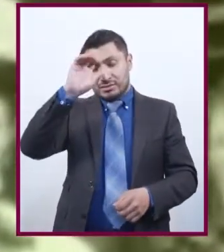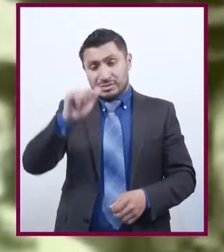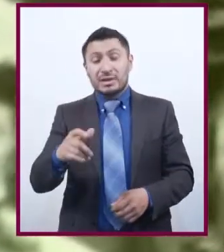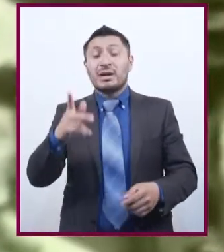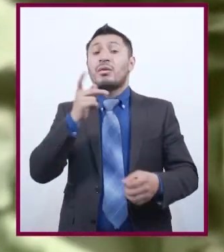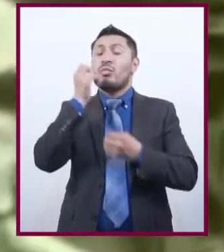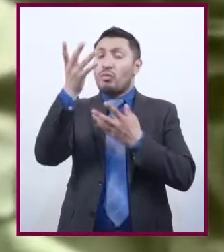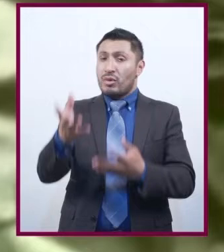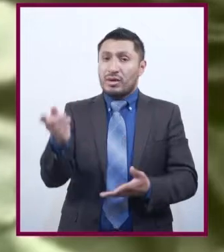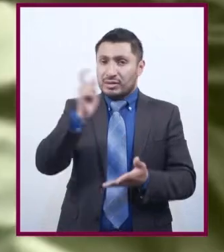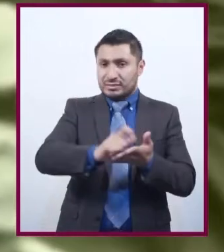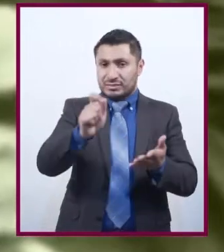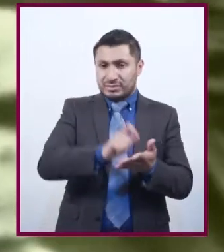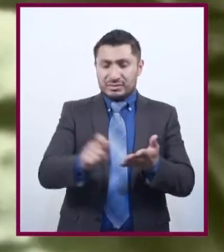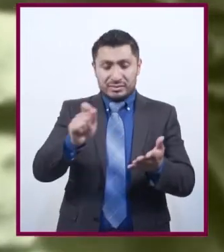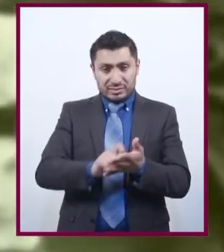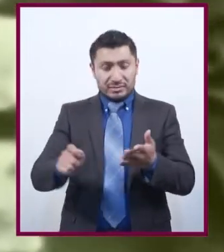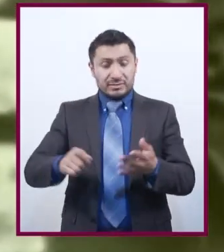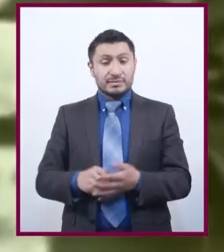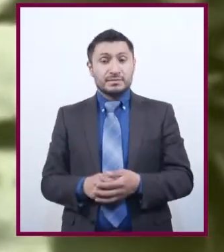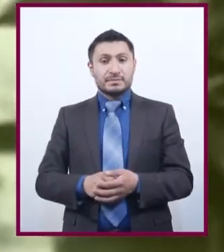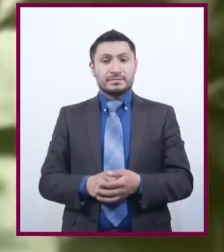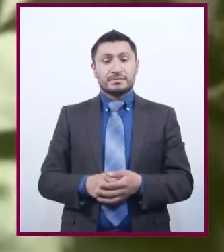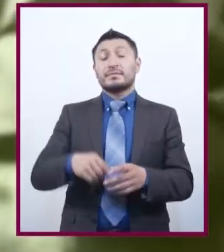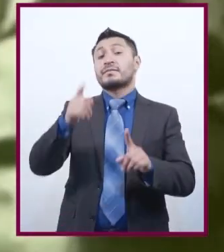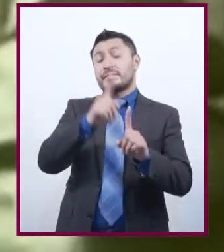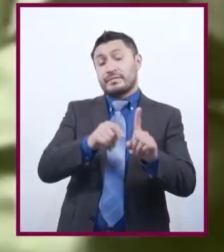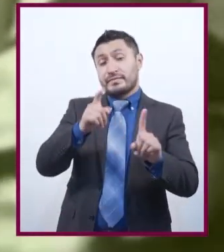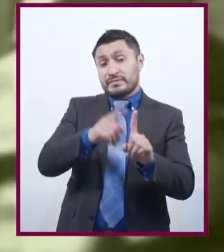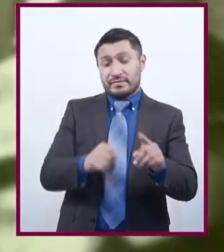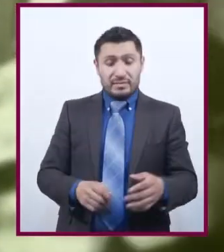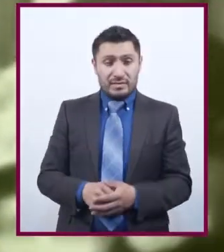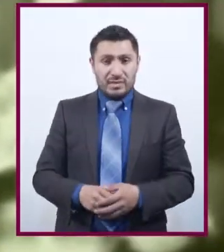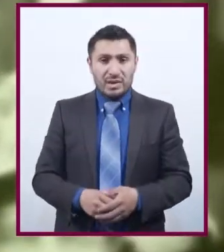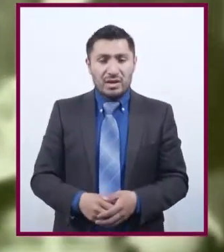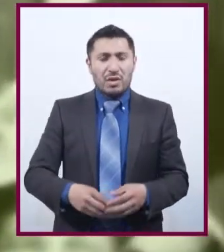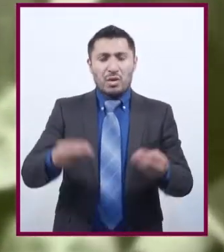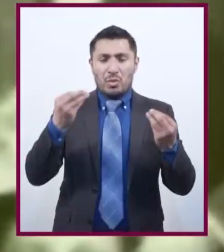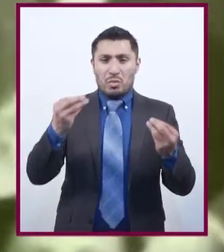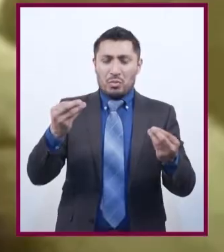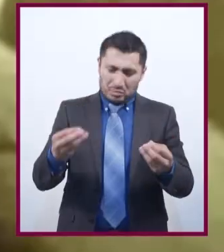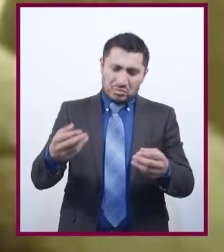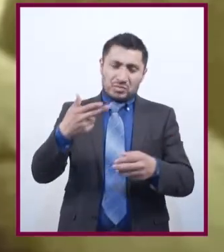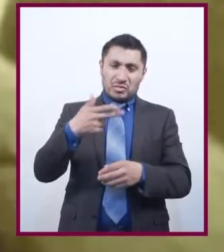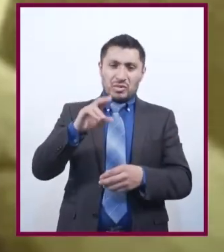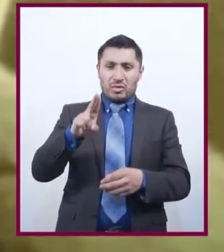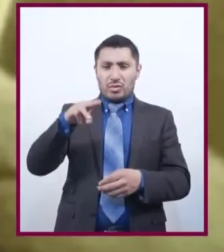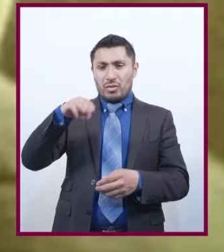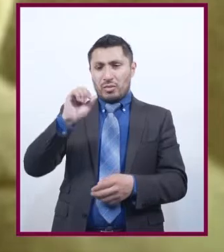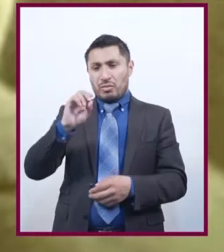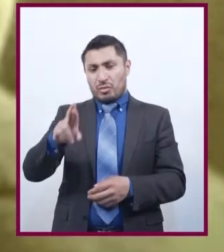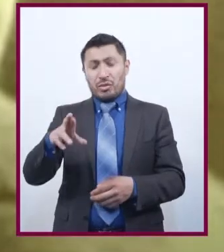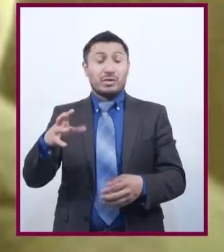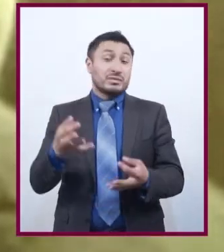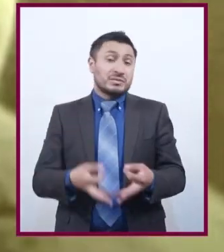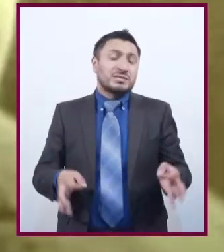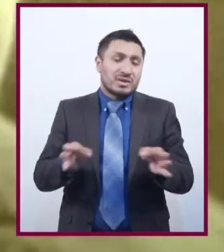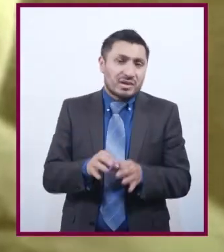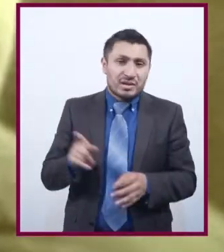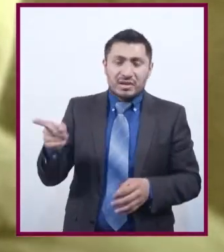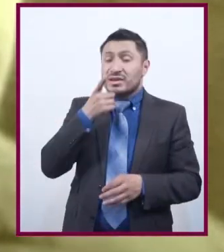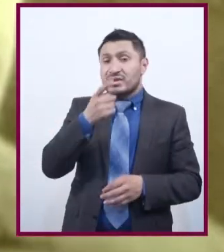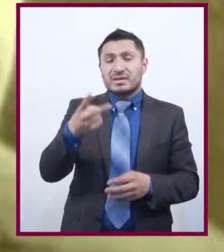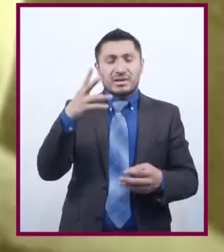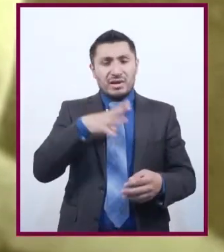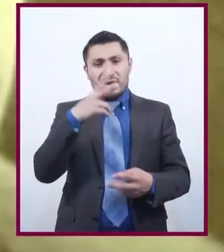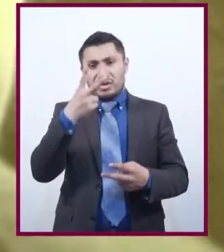clásica poeta escritor y dramaturgo amordas y crítico con un amplio sentido del humor sostuvo que